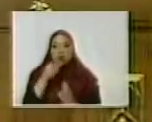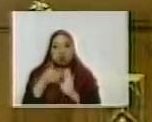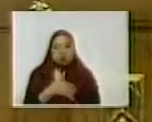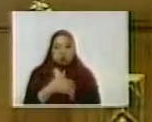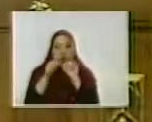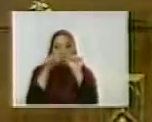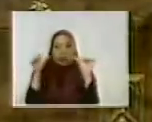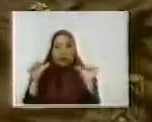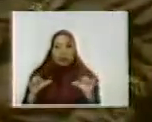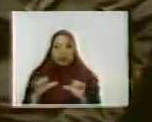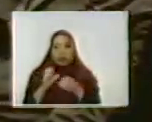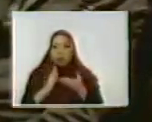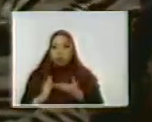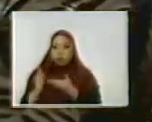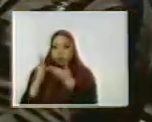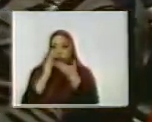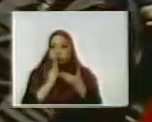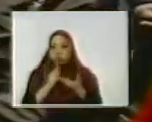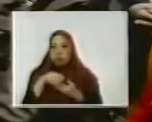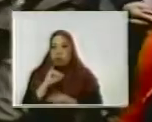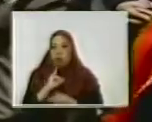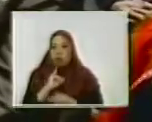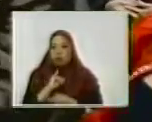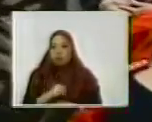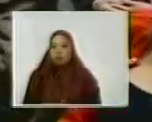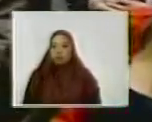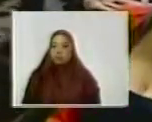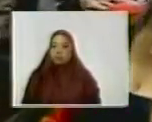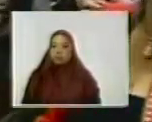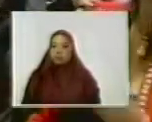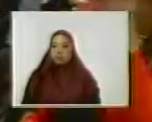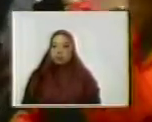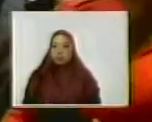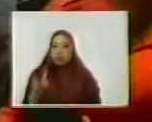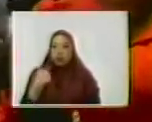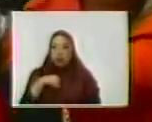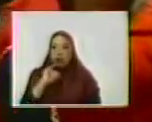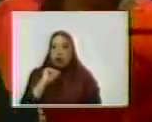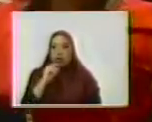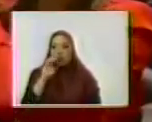primera superintendencia de criptoactivos, con una tesorería,